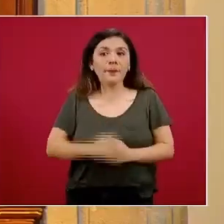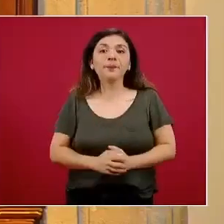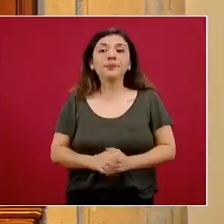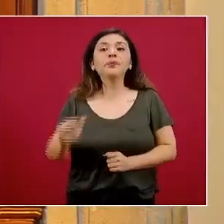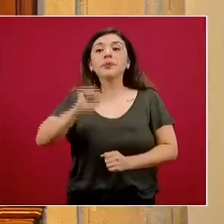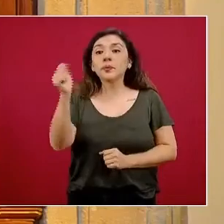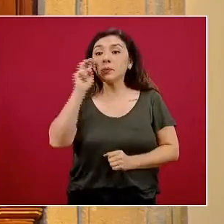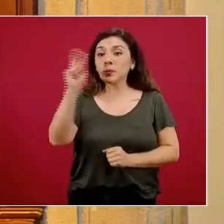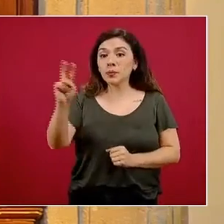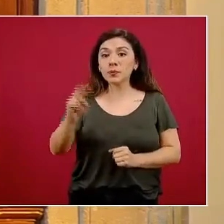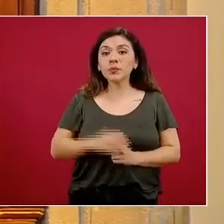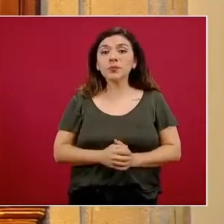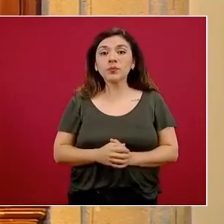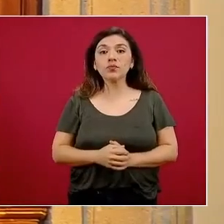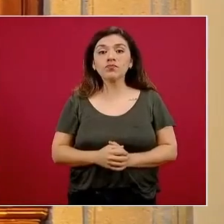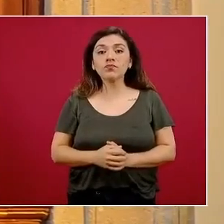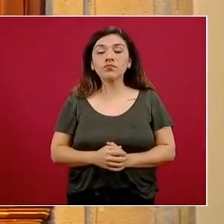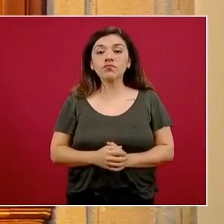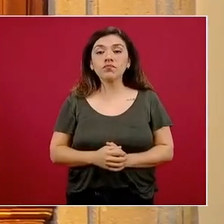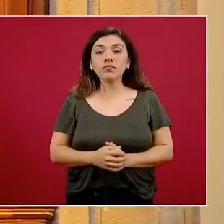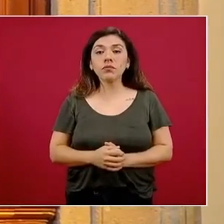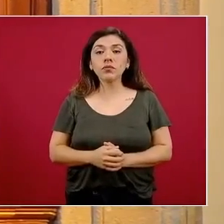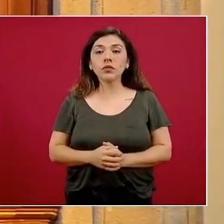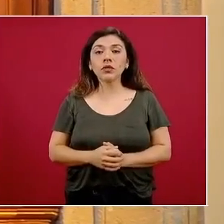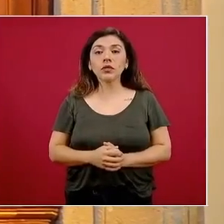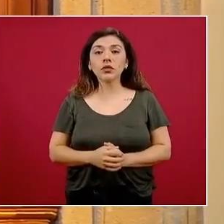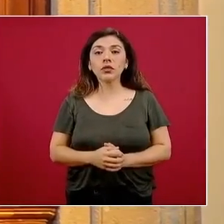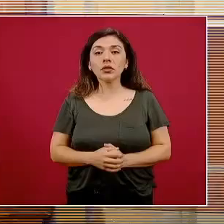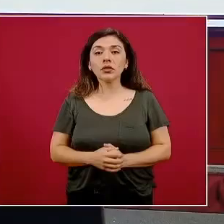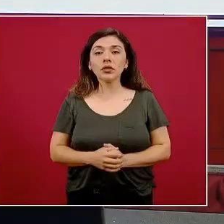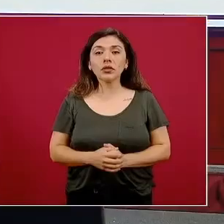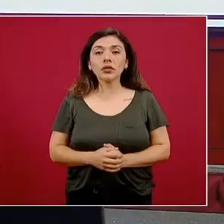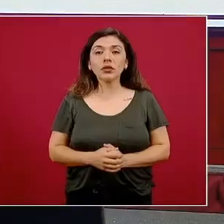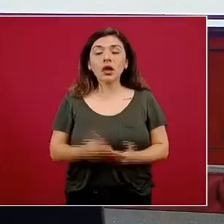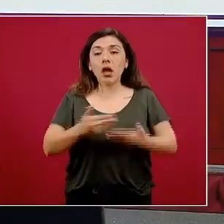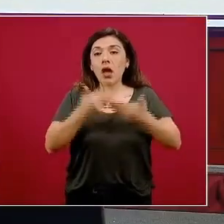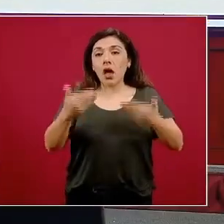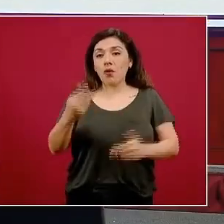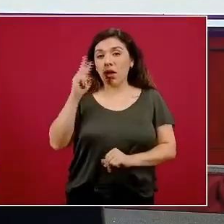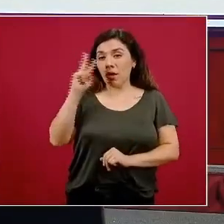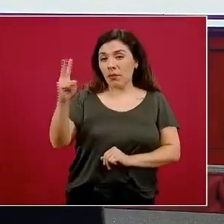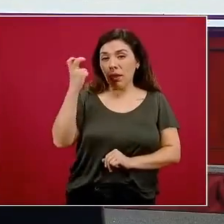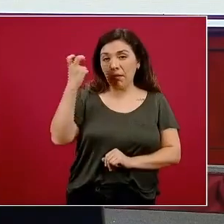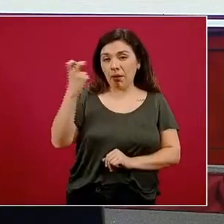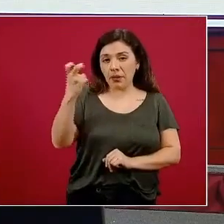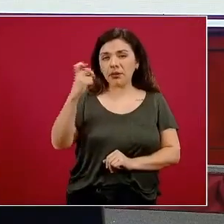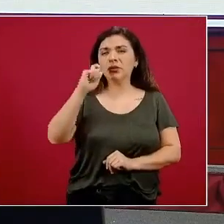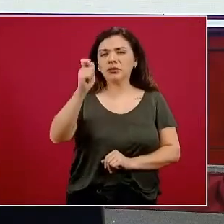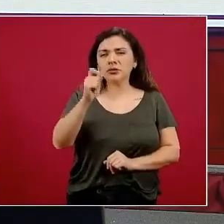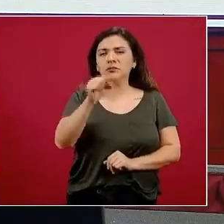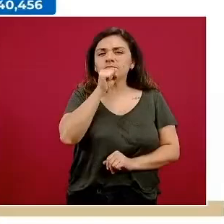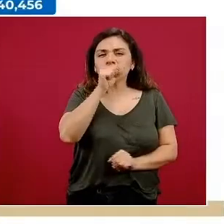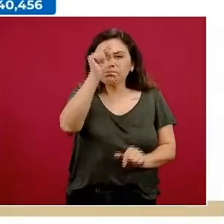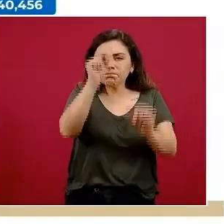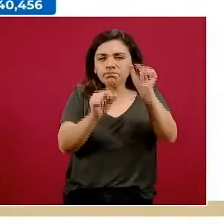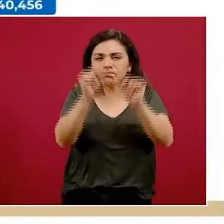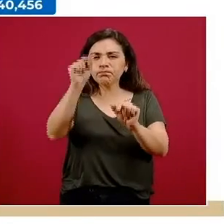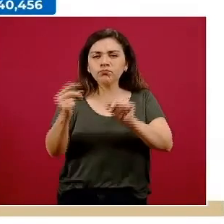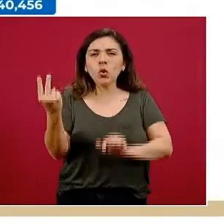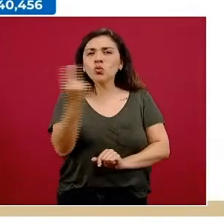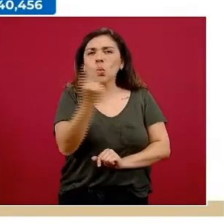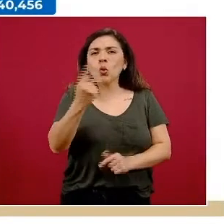siguiente diapositiva. Aquí tenemos ahora graficados básicamente los dos